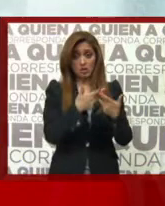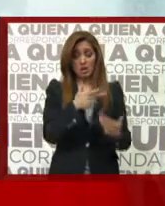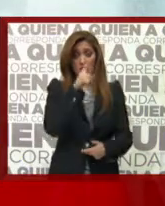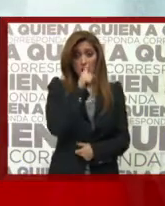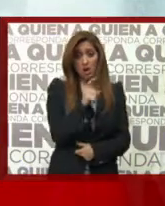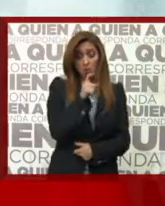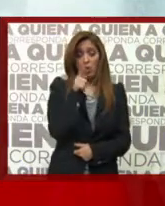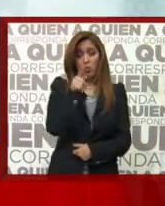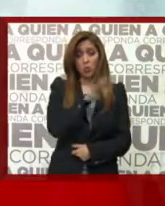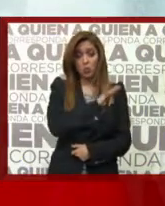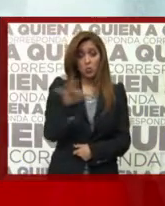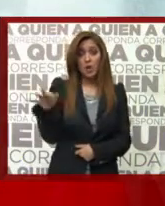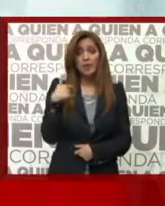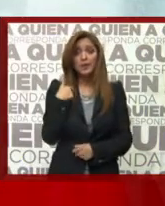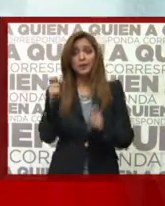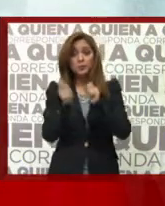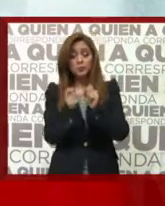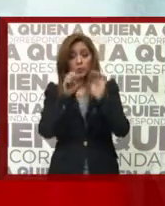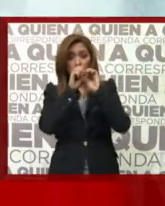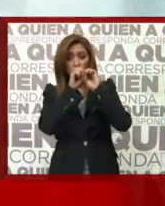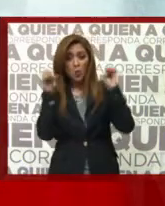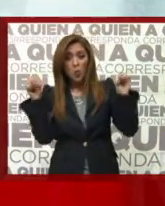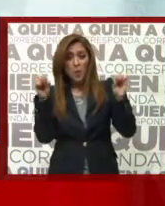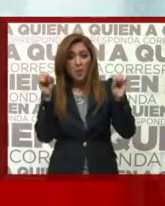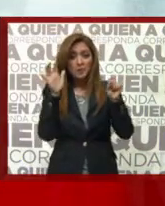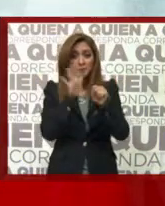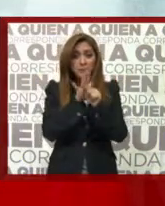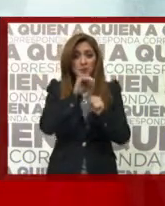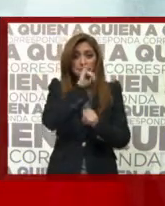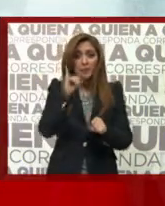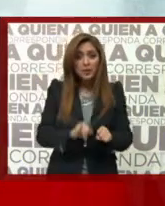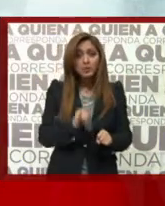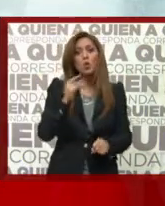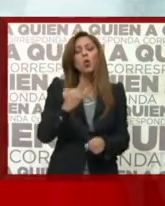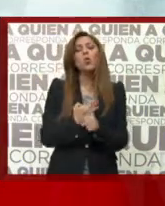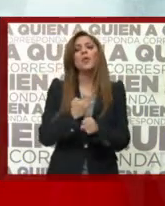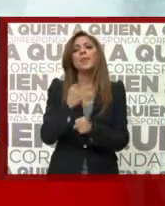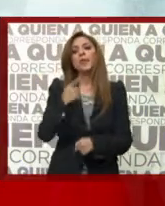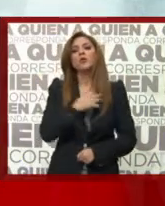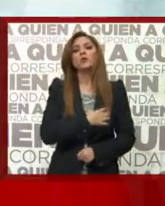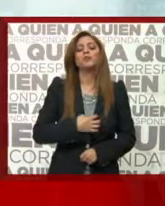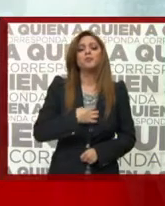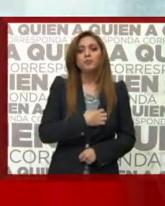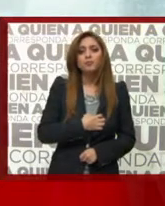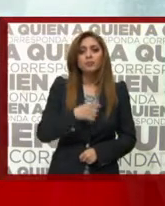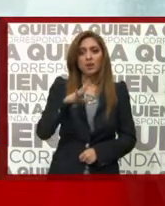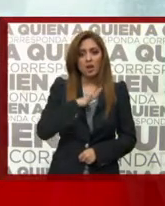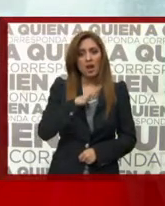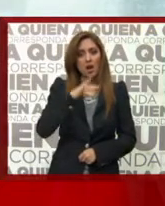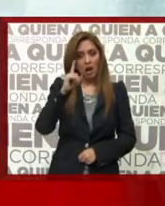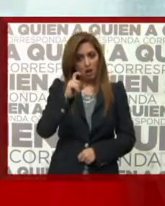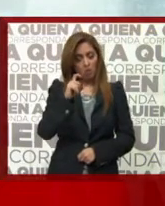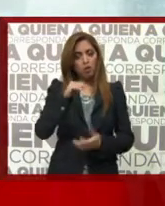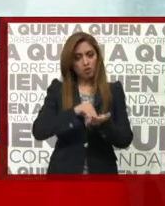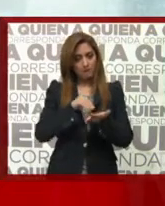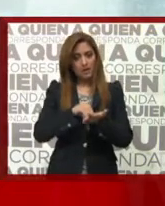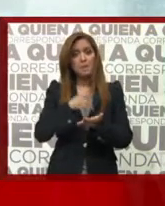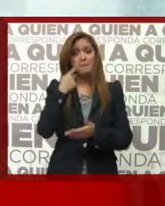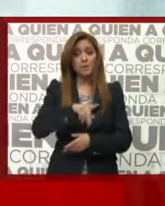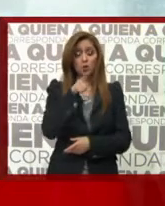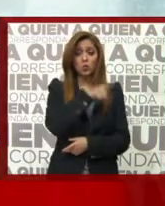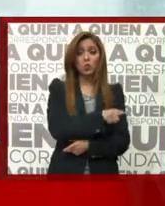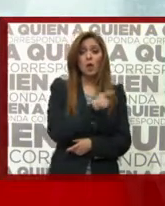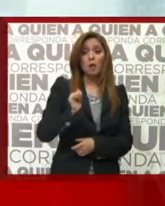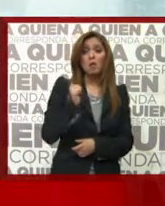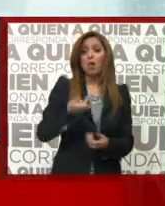tiene el beneficio de estar cerca de un tubo de esos que nunca cierran, gócelo, aprovéchelo, el privilegio de tenerla ahí. Pero no por eso la desperdicie, no se